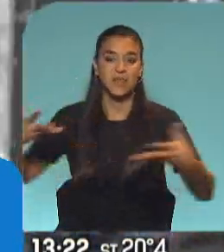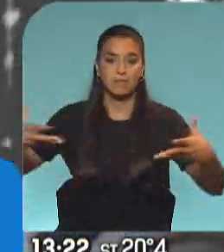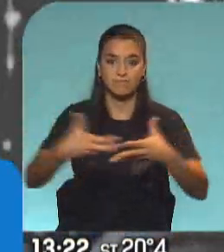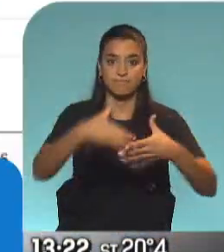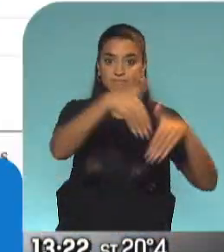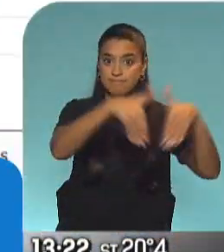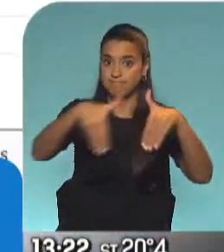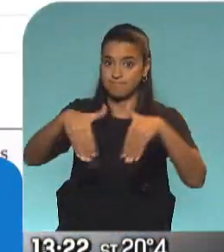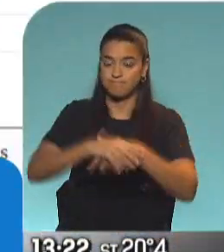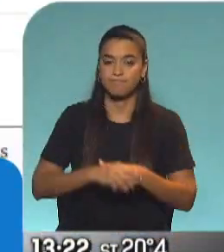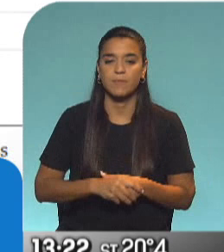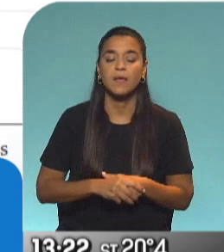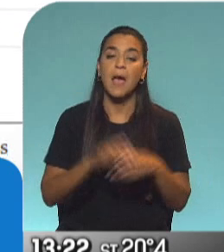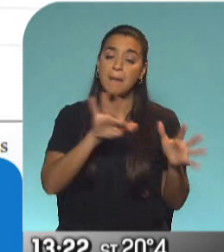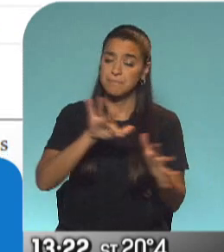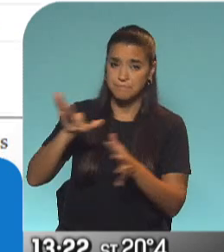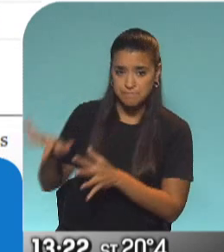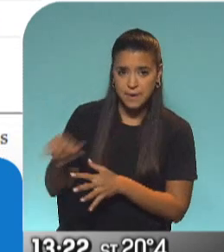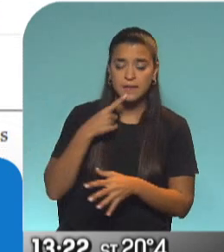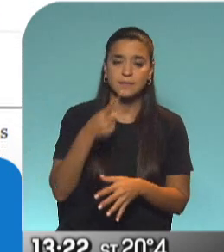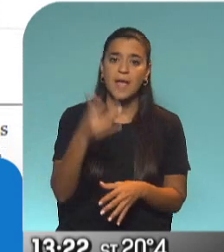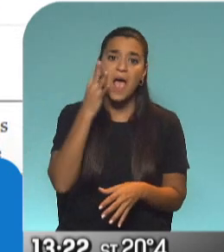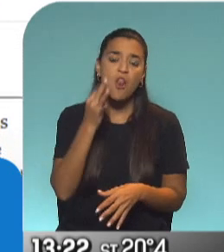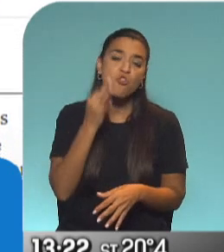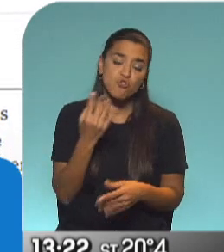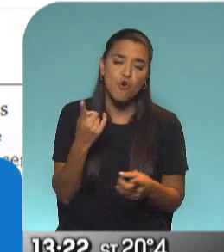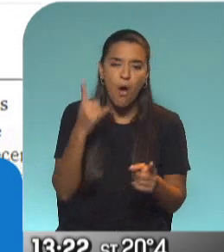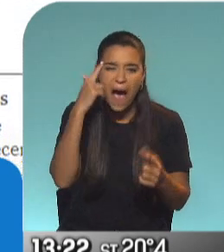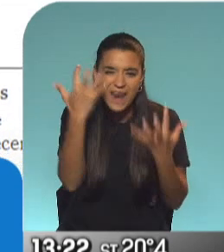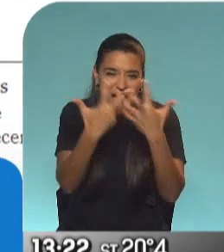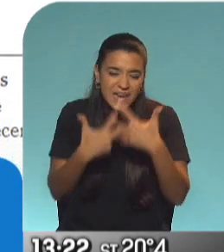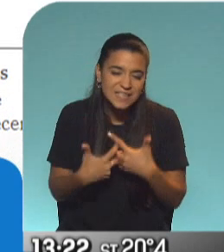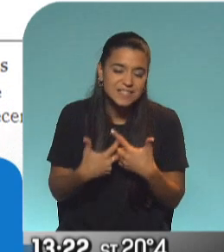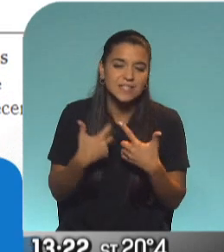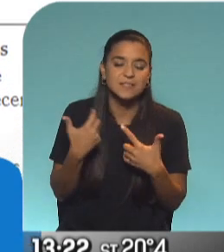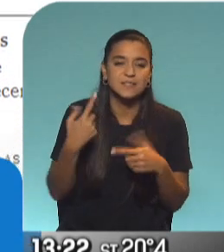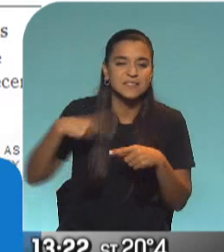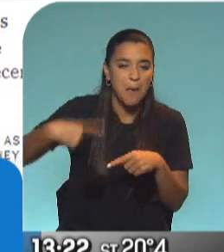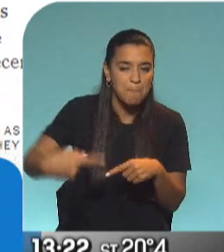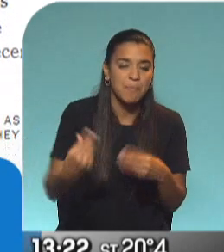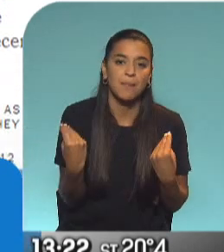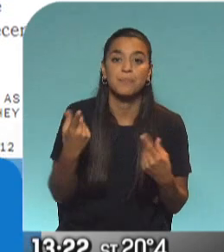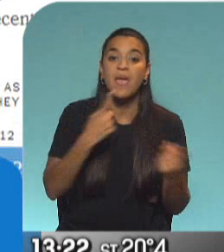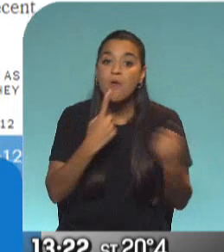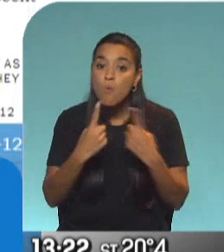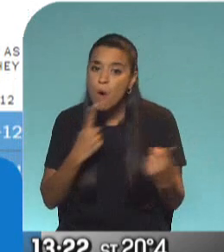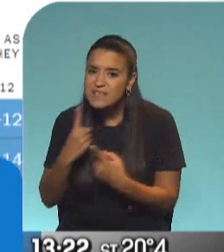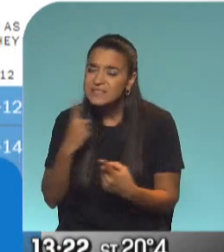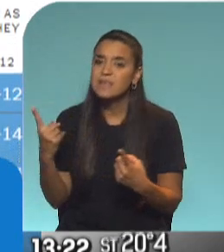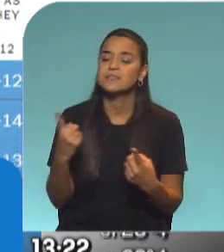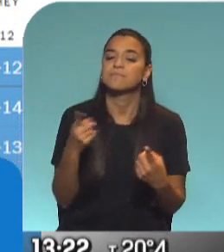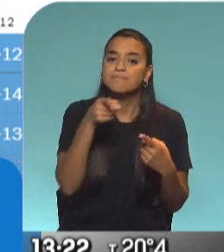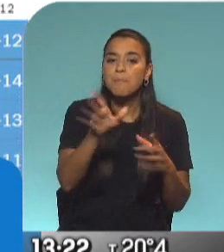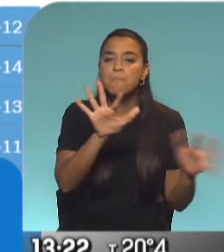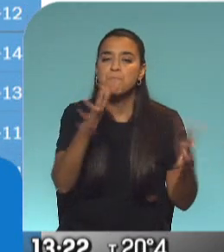electoral. Por otro lado, una herramienta usual de análisis en los medios estadounidenses, la encuesta de encuestas, que traza